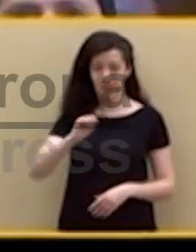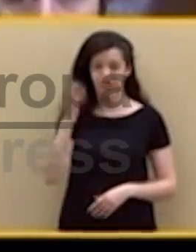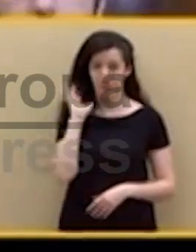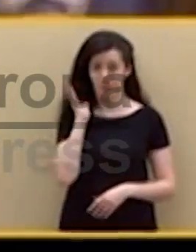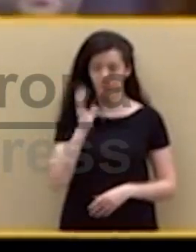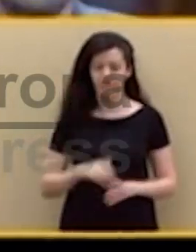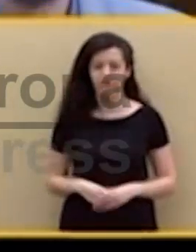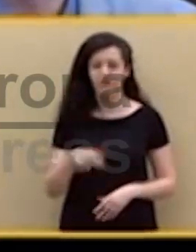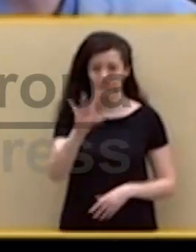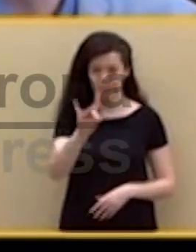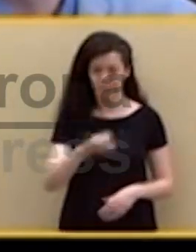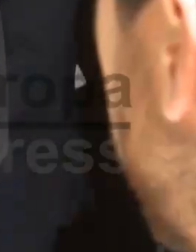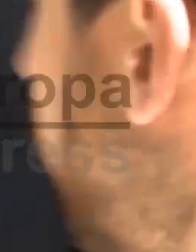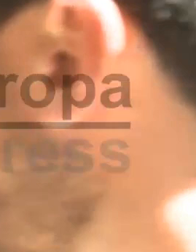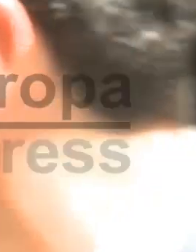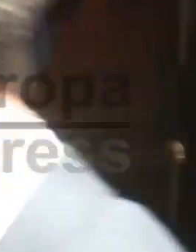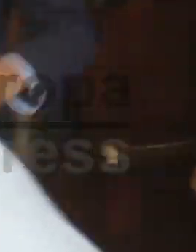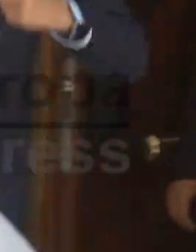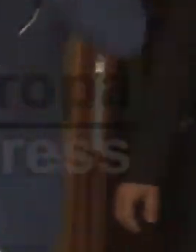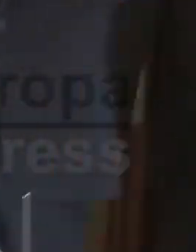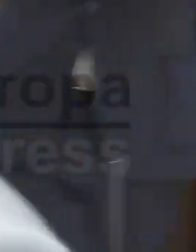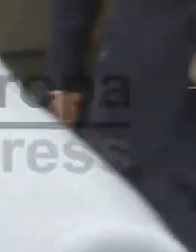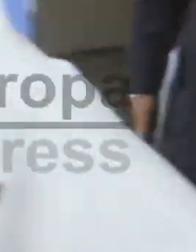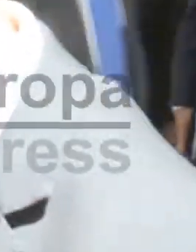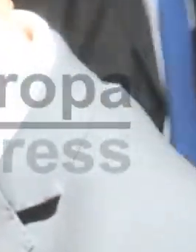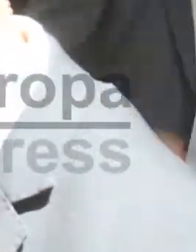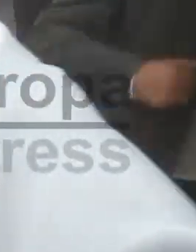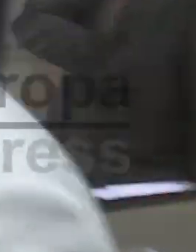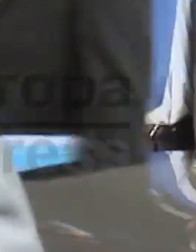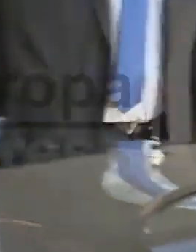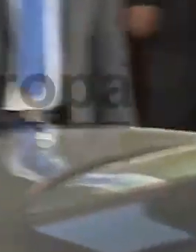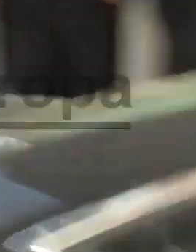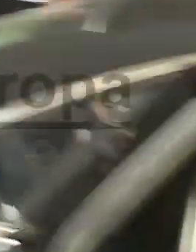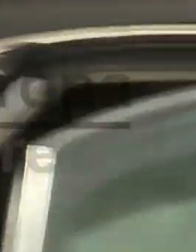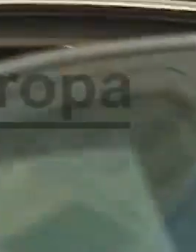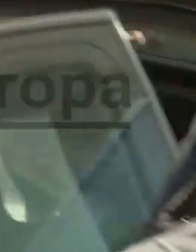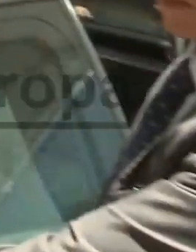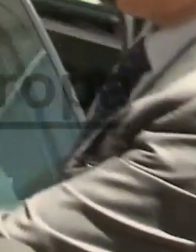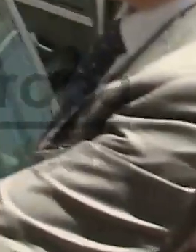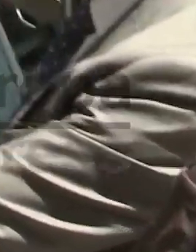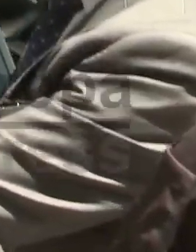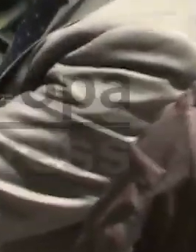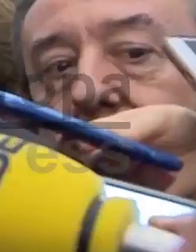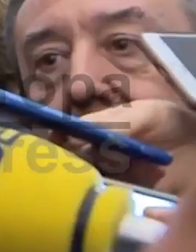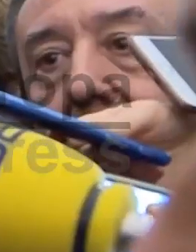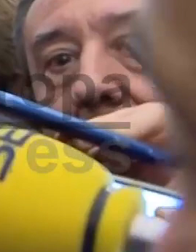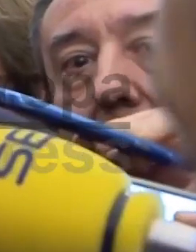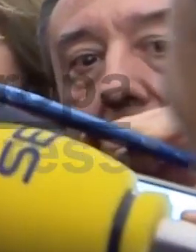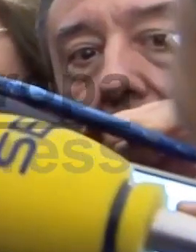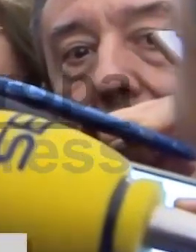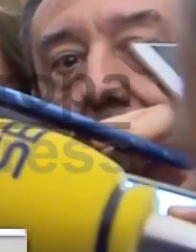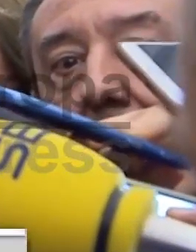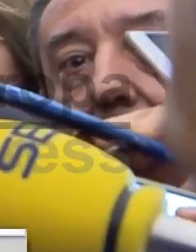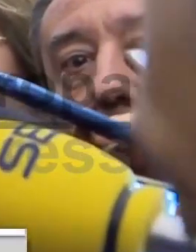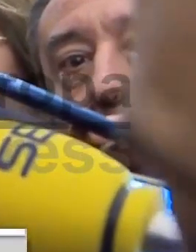un resultado que ha dejado satisfecho a Mariano rajoy y con el que ve un claro significado y ha habido un rechazo que para